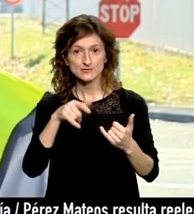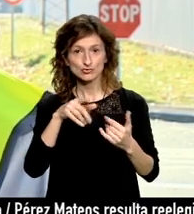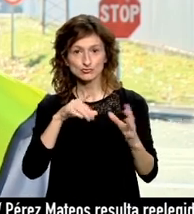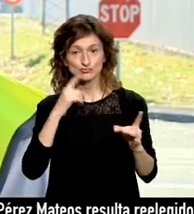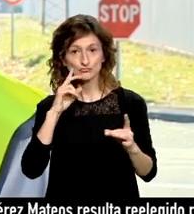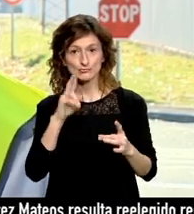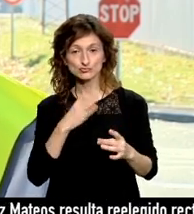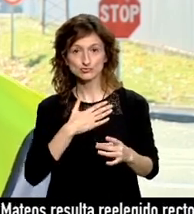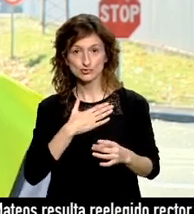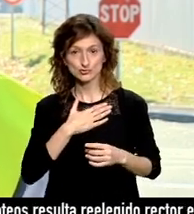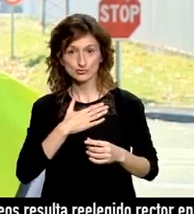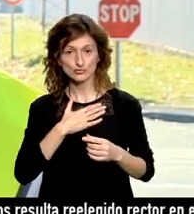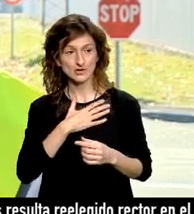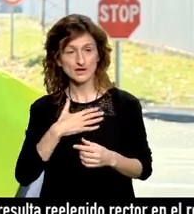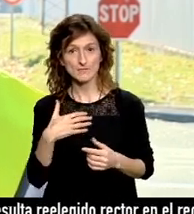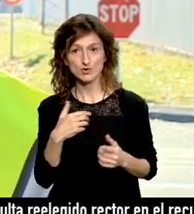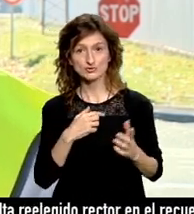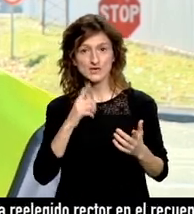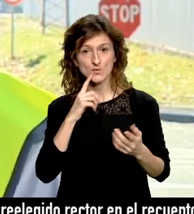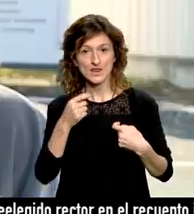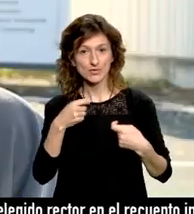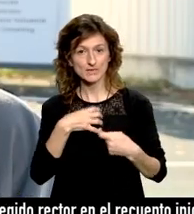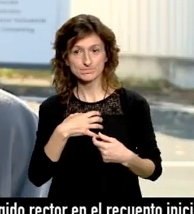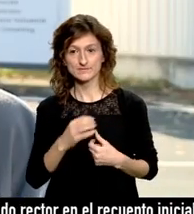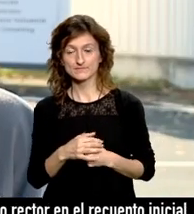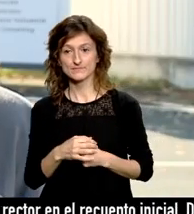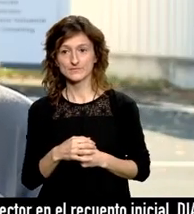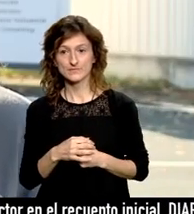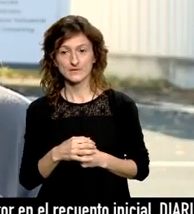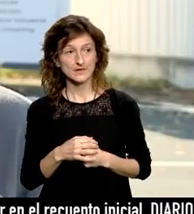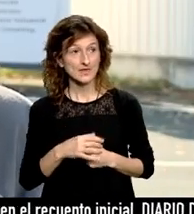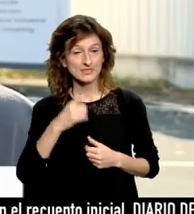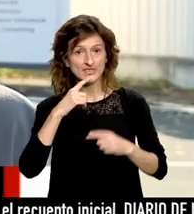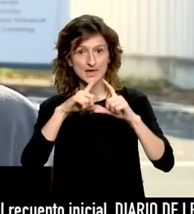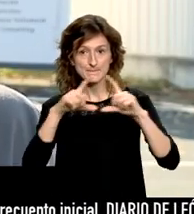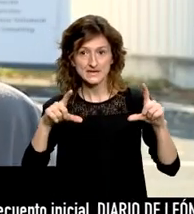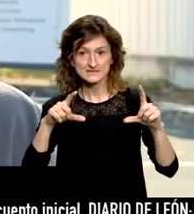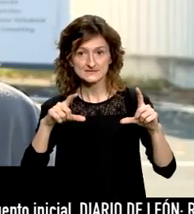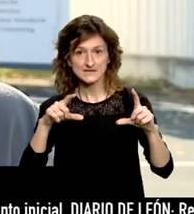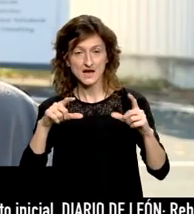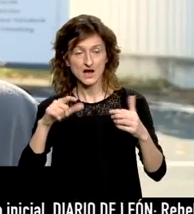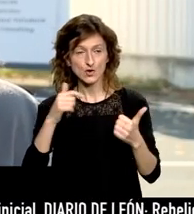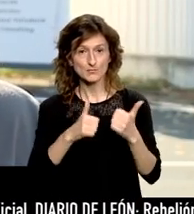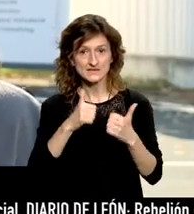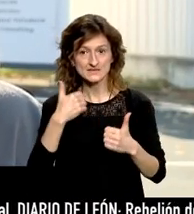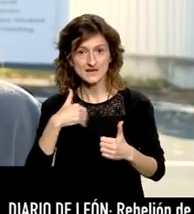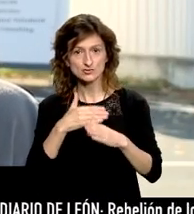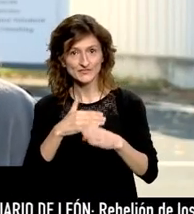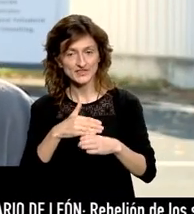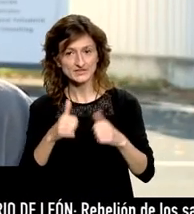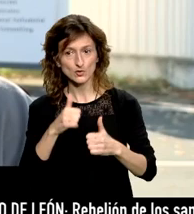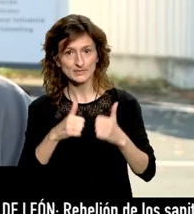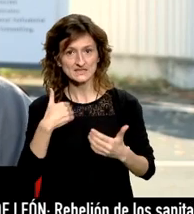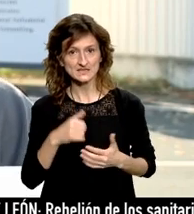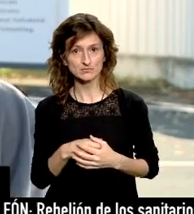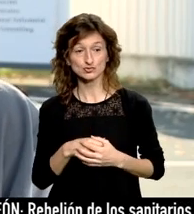rojas que nosotros en ningún caso estamos dispuestos a negociar. Sobre la competitividad que menciona la empresa, decir que ya somos lo suficientemente